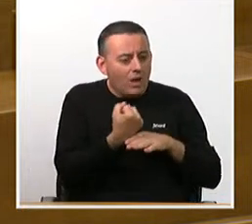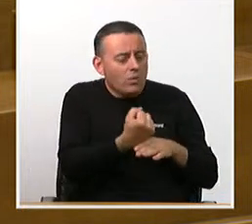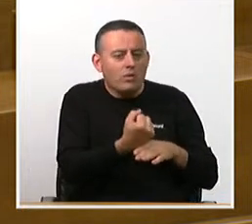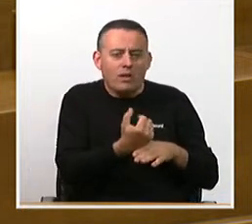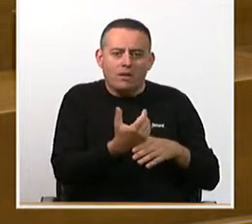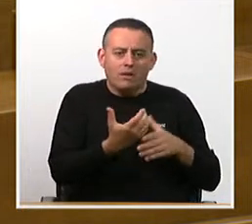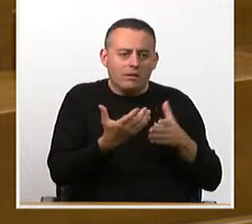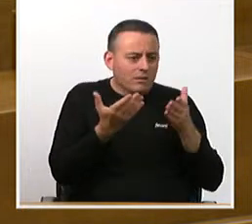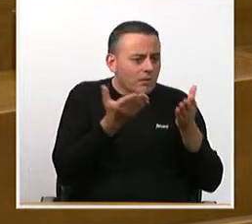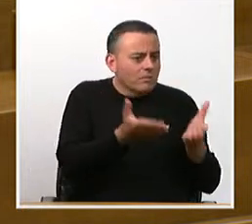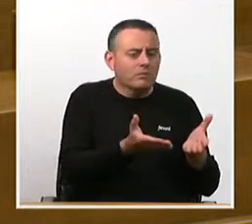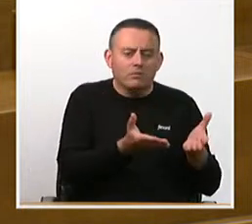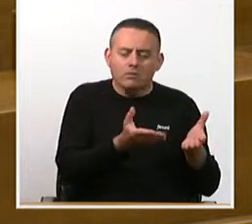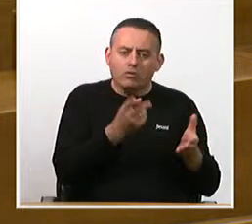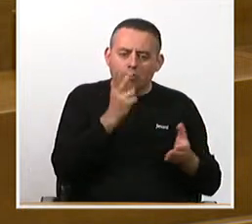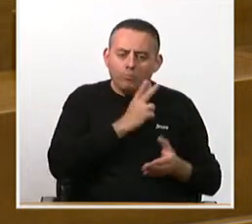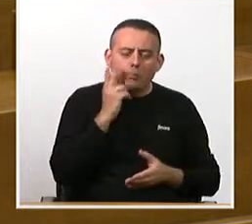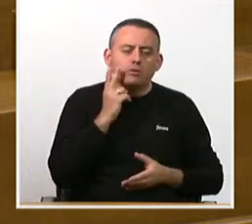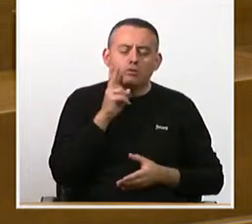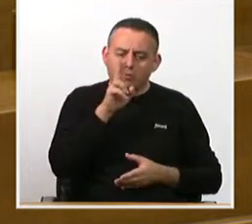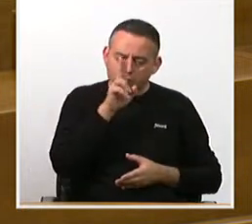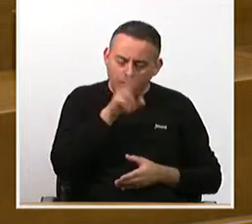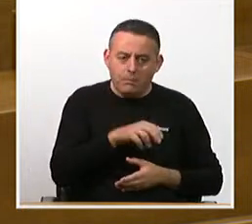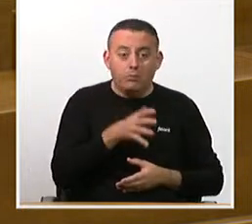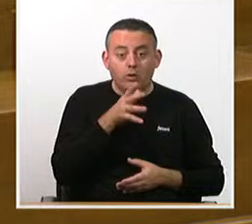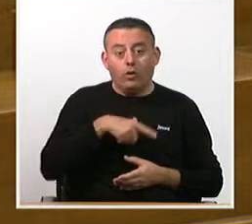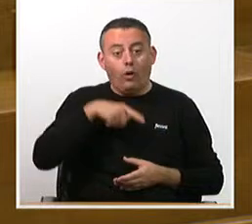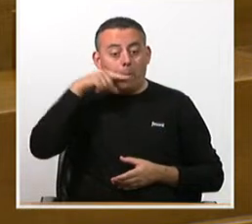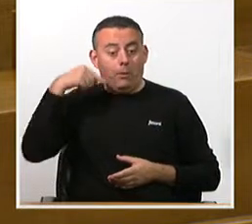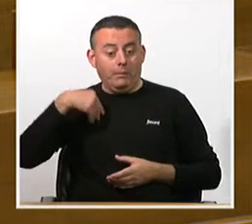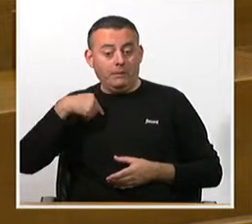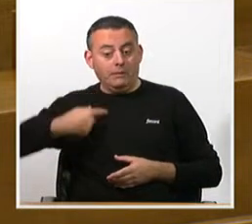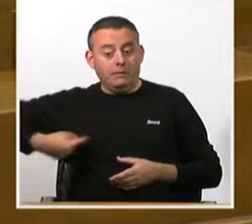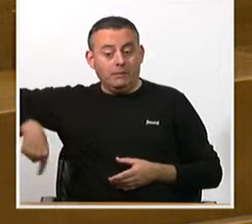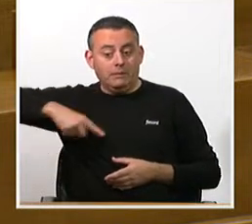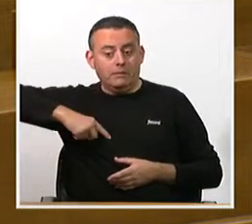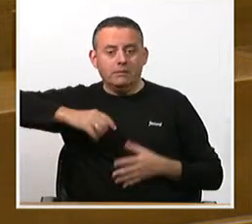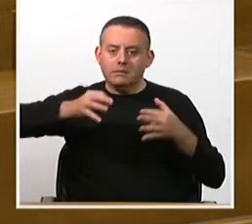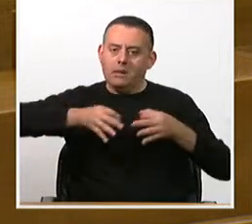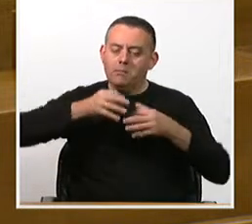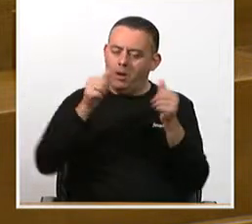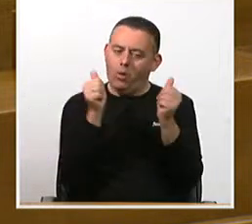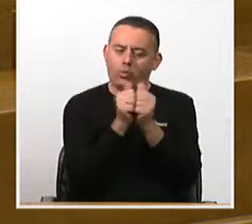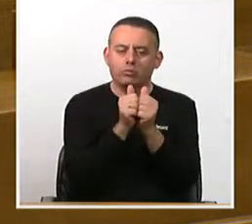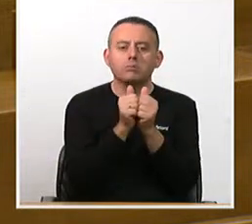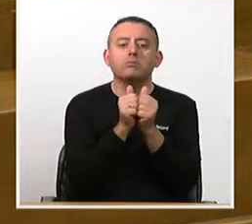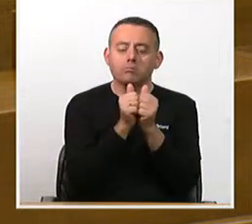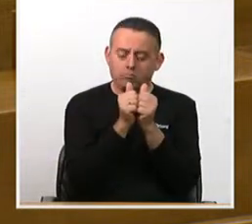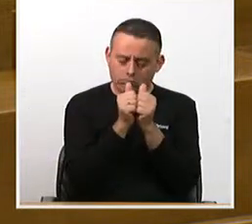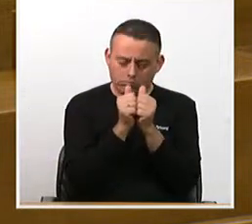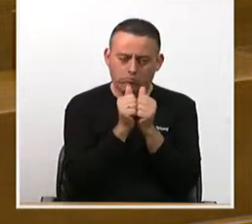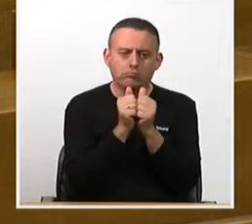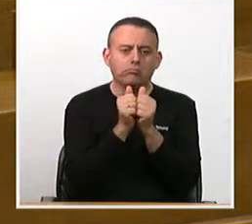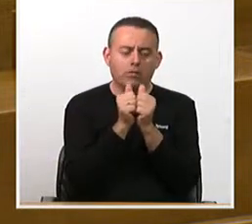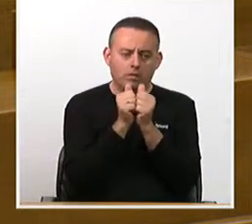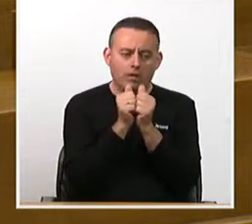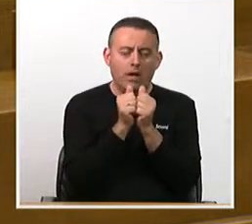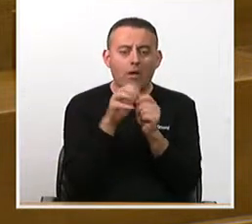compromis siempre siempre en moment tan difícil cre que ha de estar